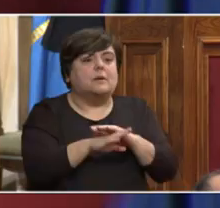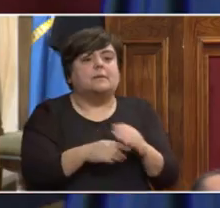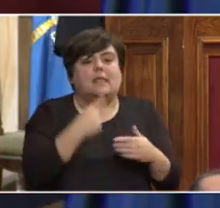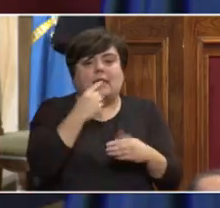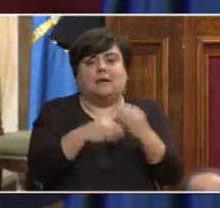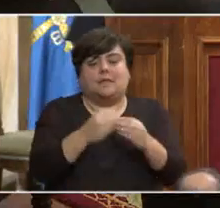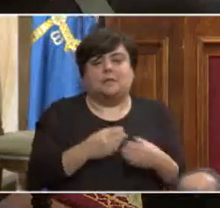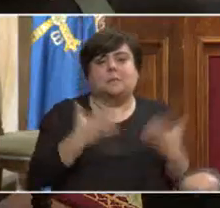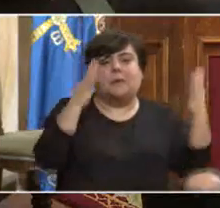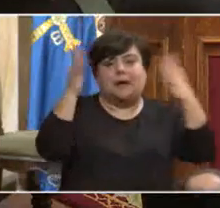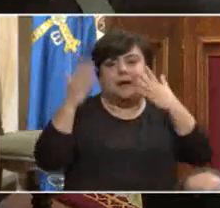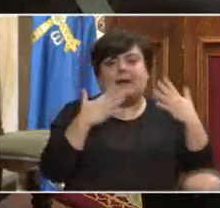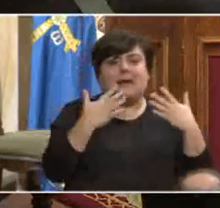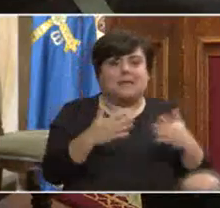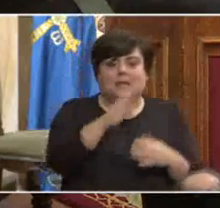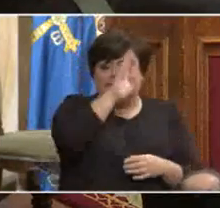gracias.